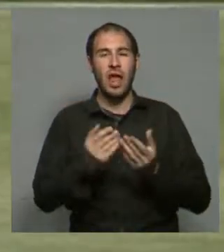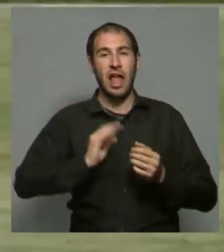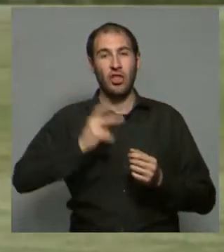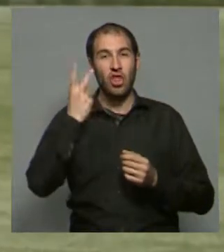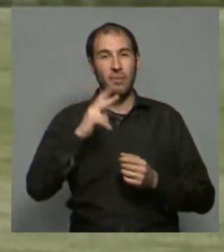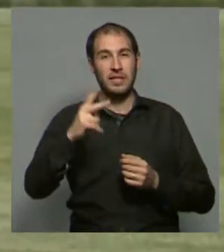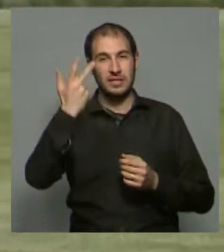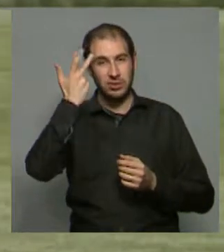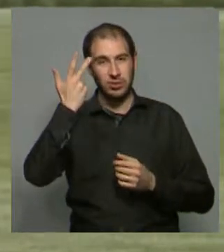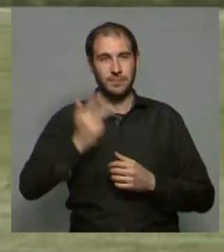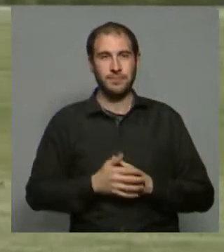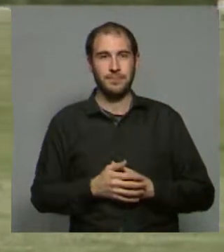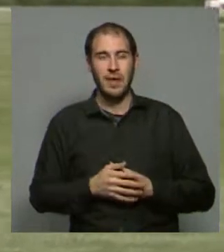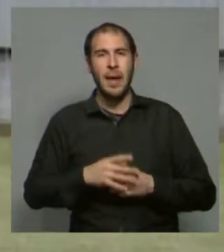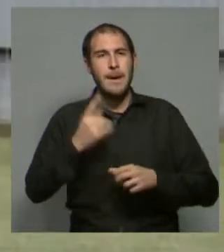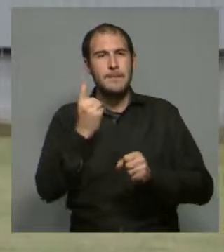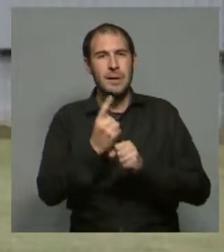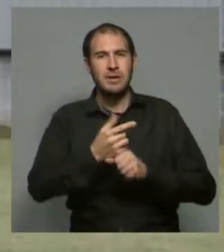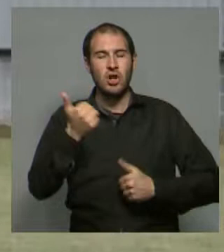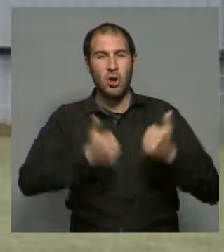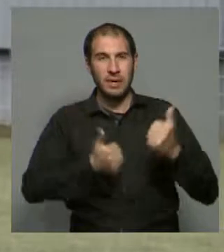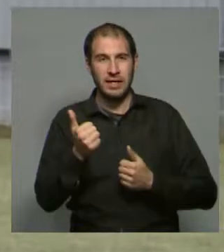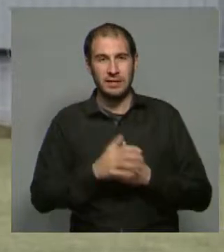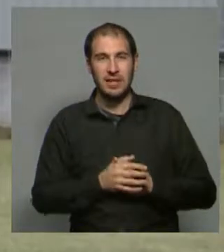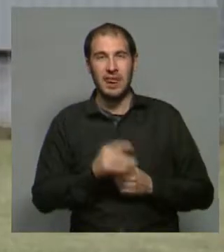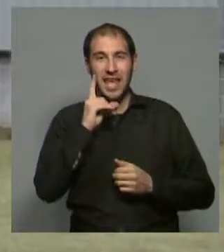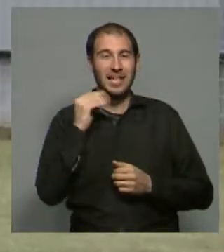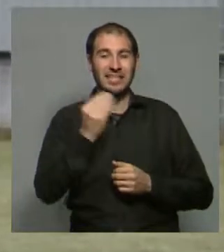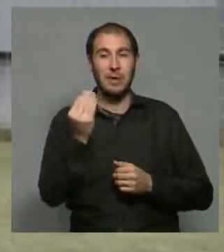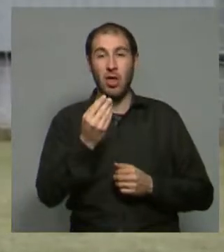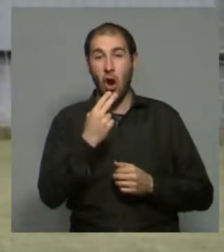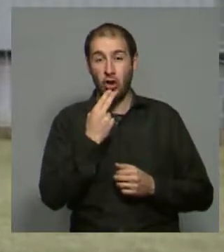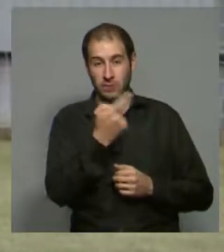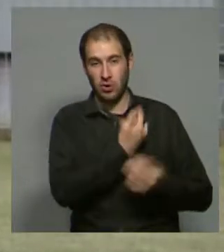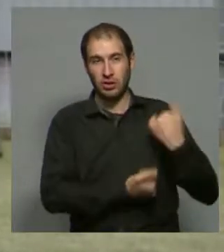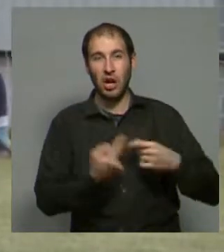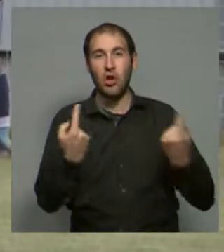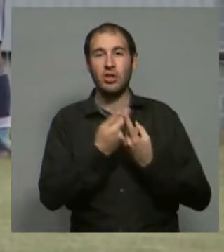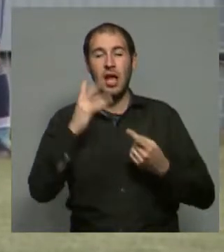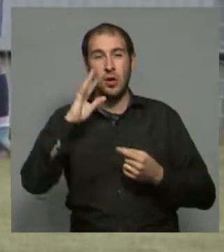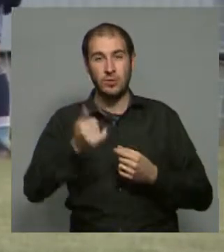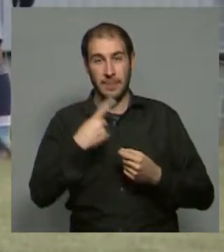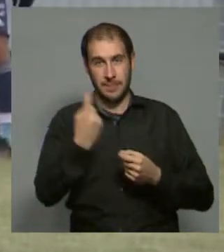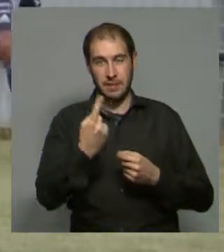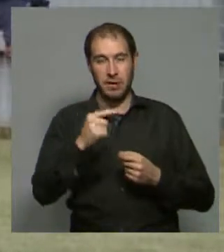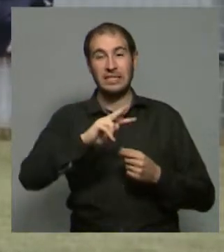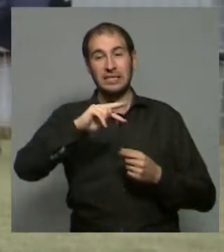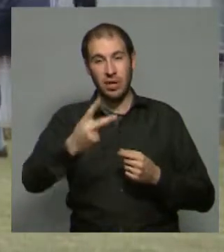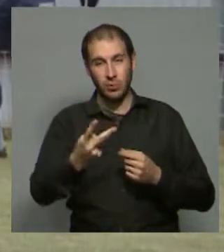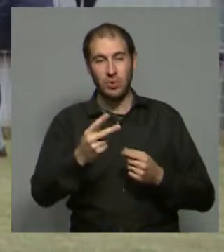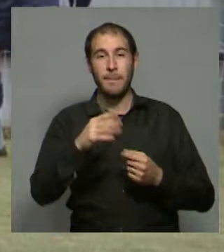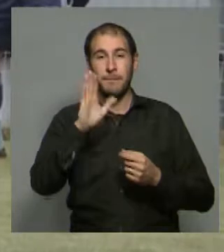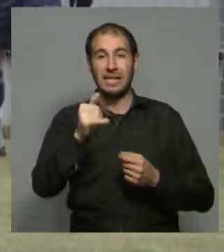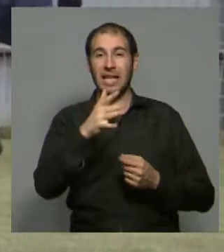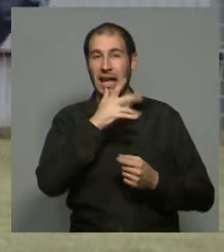año 2018. El primero de los partidos va a ser el sábado 11, como lo decías vos, ante Rusia, este es el primero, y el segundo el